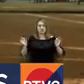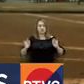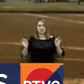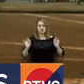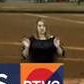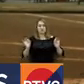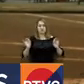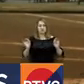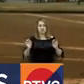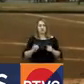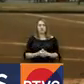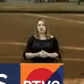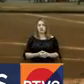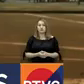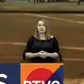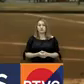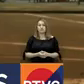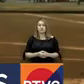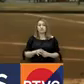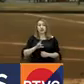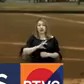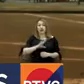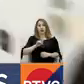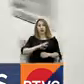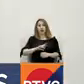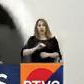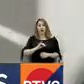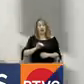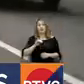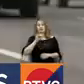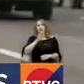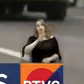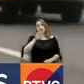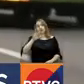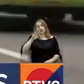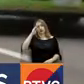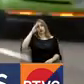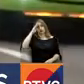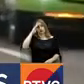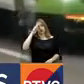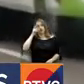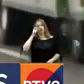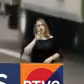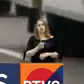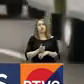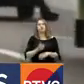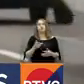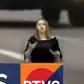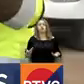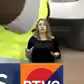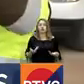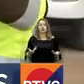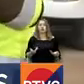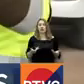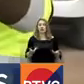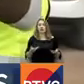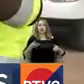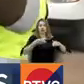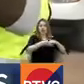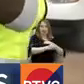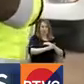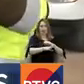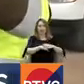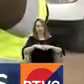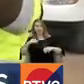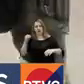el retorno en el caso de cali hay 55 agentes de tránsito que están ubicados en las 5 entradas y salidas a la capital